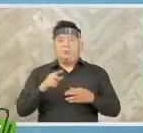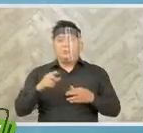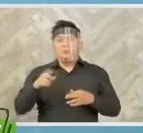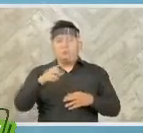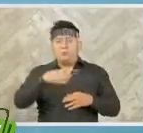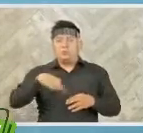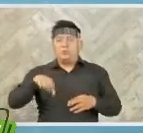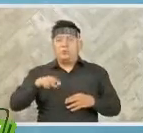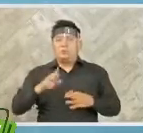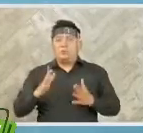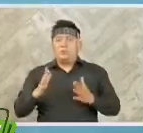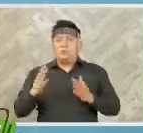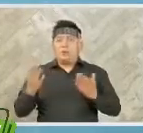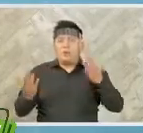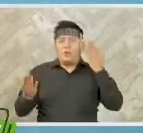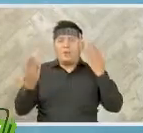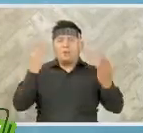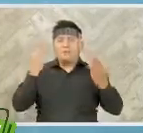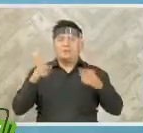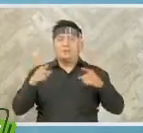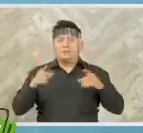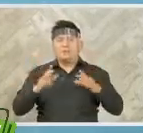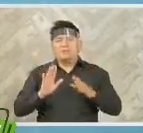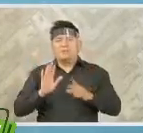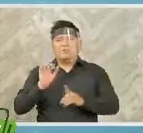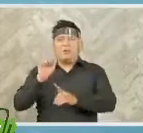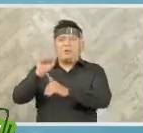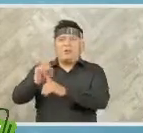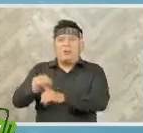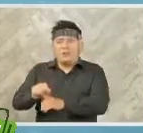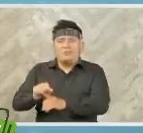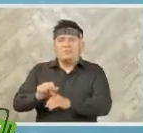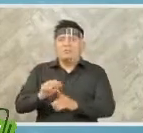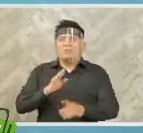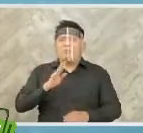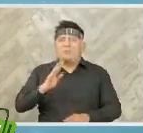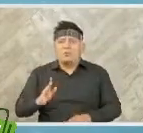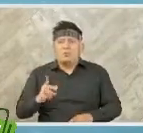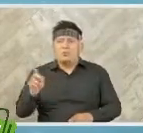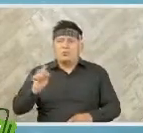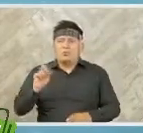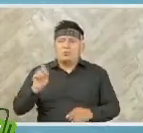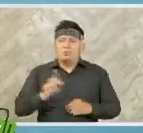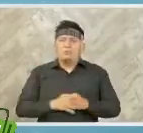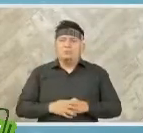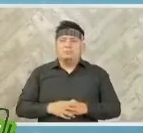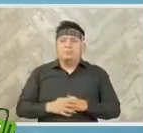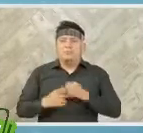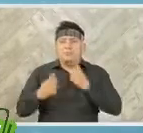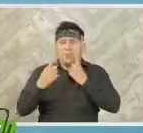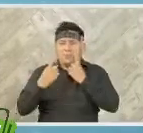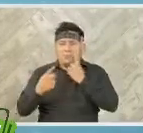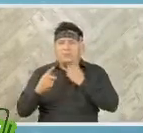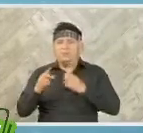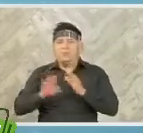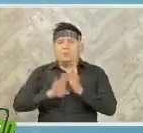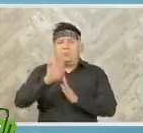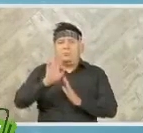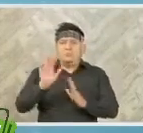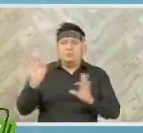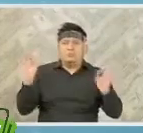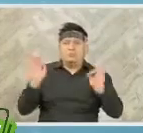zonas rurales no se conviertan en zonas abandonadas, en zonas donde no se ve el progreso, donde no se ve el